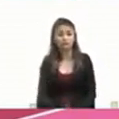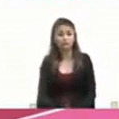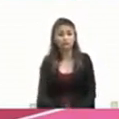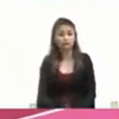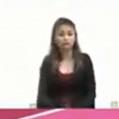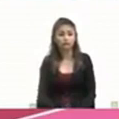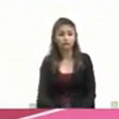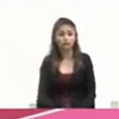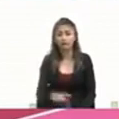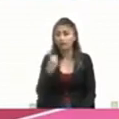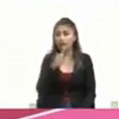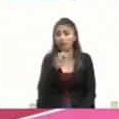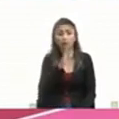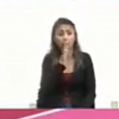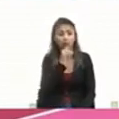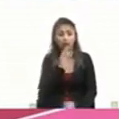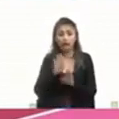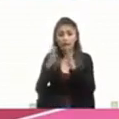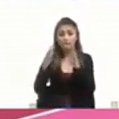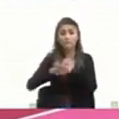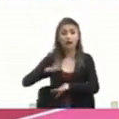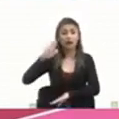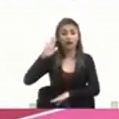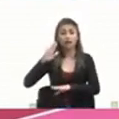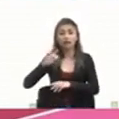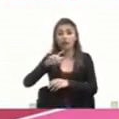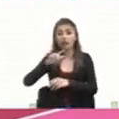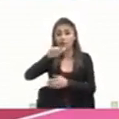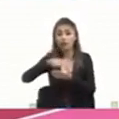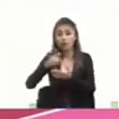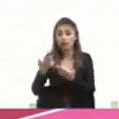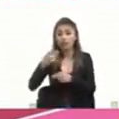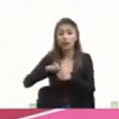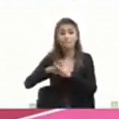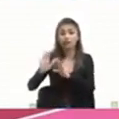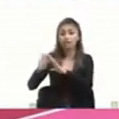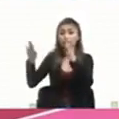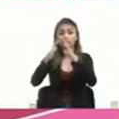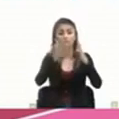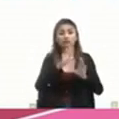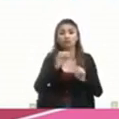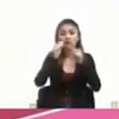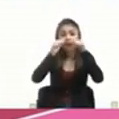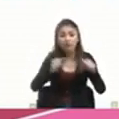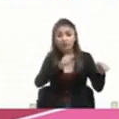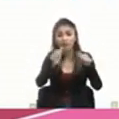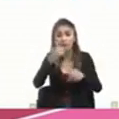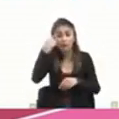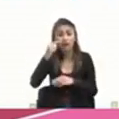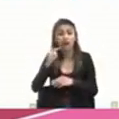que no pueden abrir más centros hospitalarios con atención al